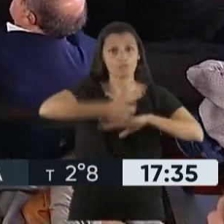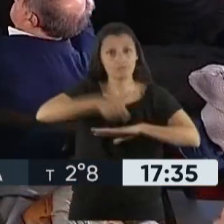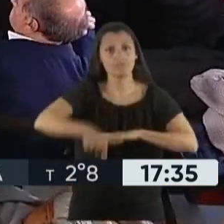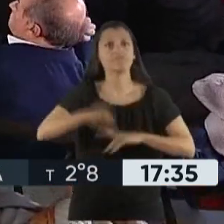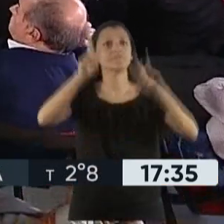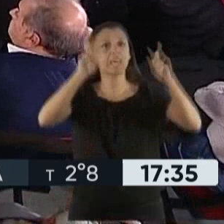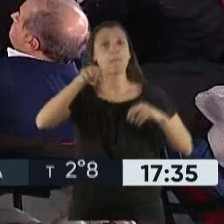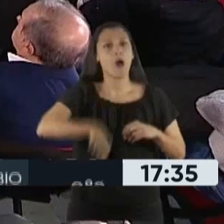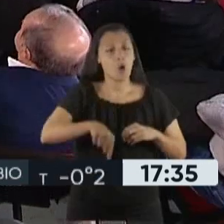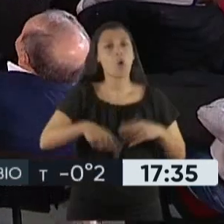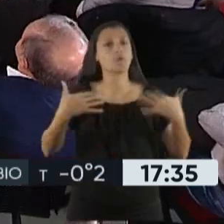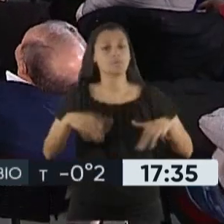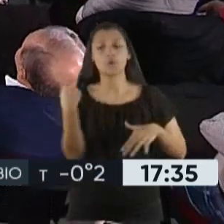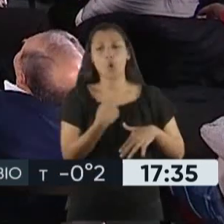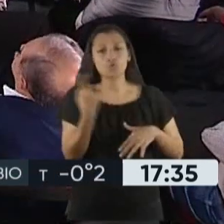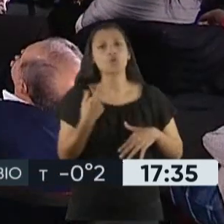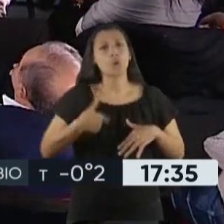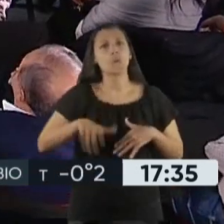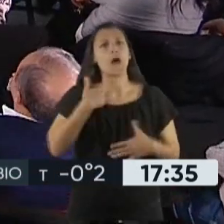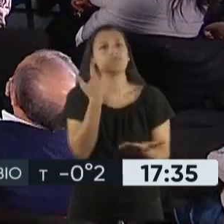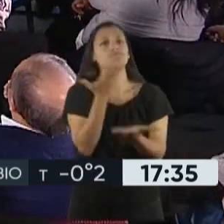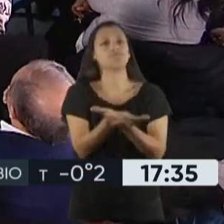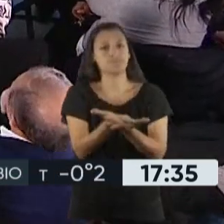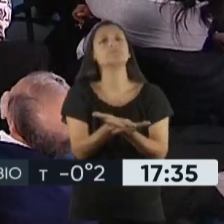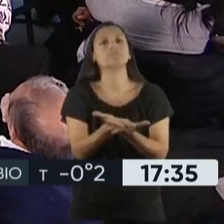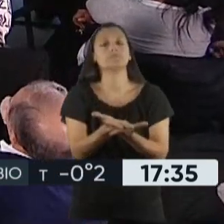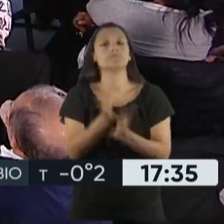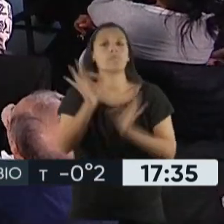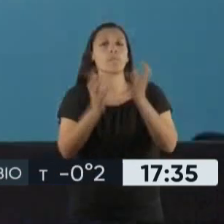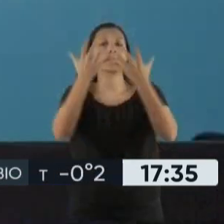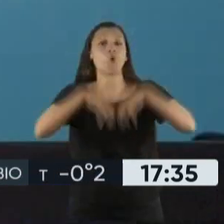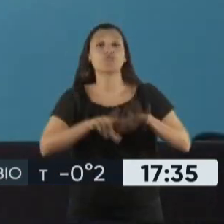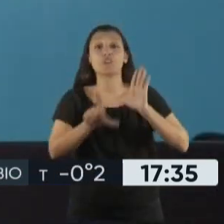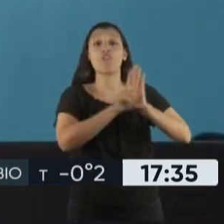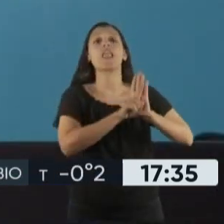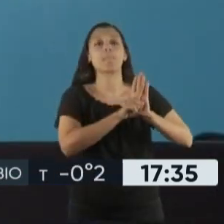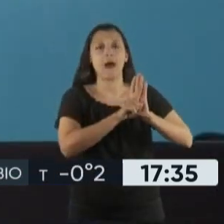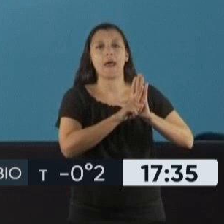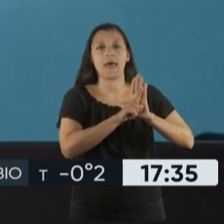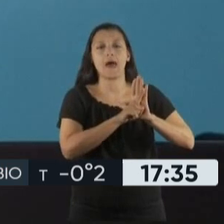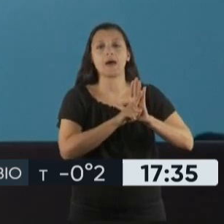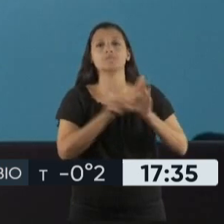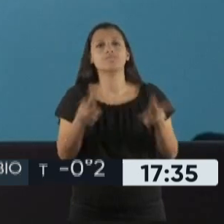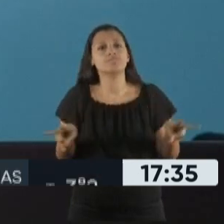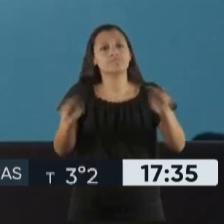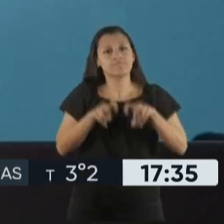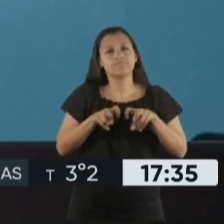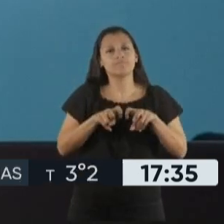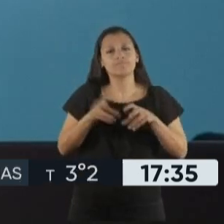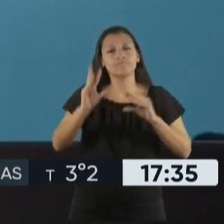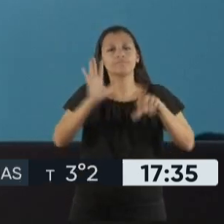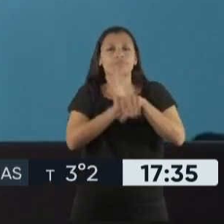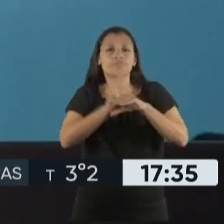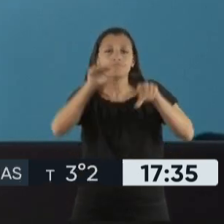ocasión en la cual vamos a presentar el proyecto de ley para administrar la